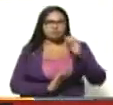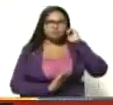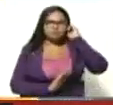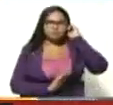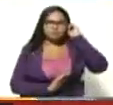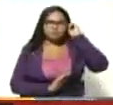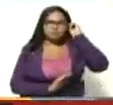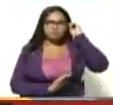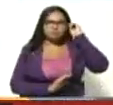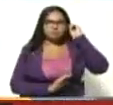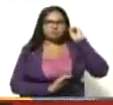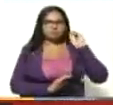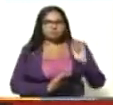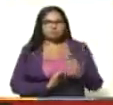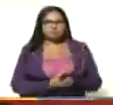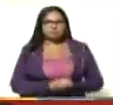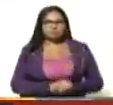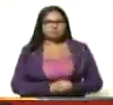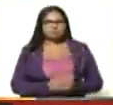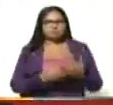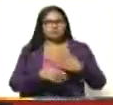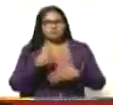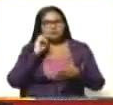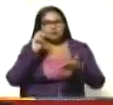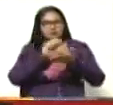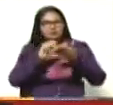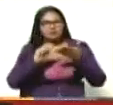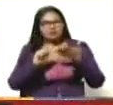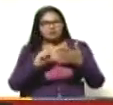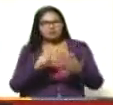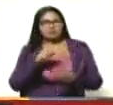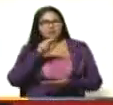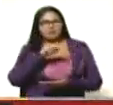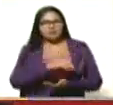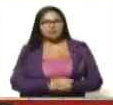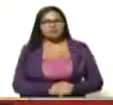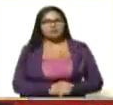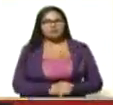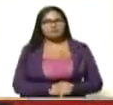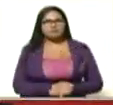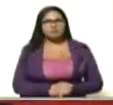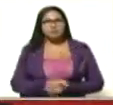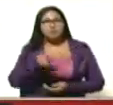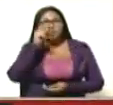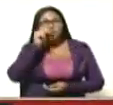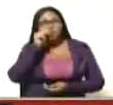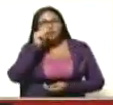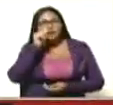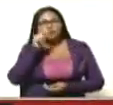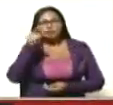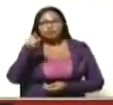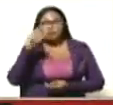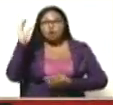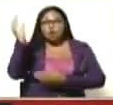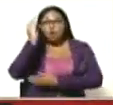ambos países a través de la palabra escrita y de la hablada. Freddy, Colombia